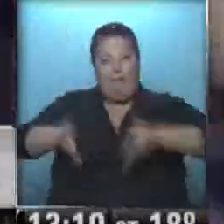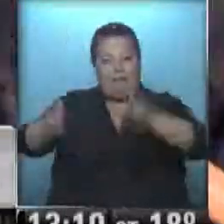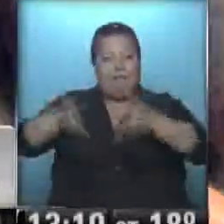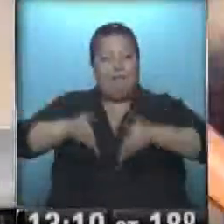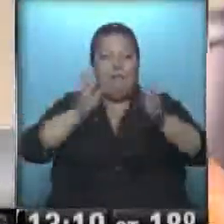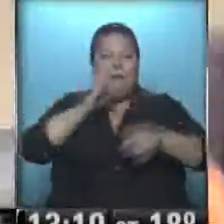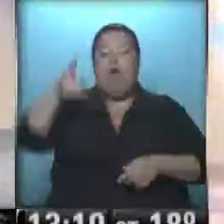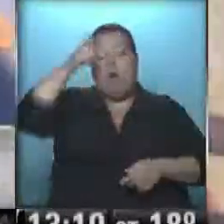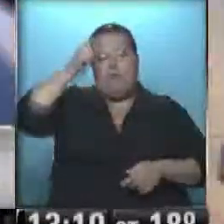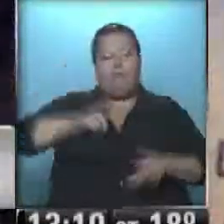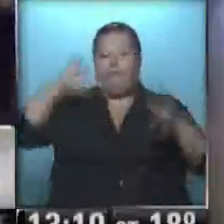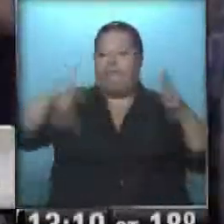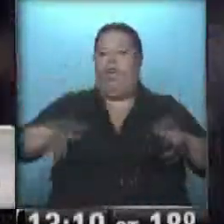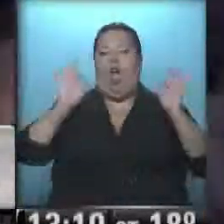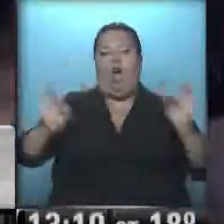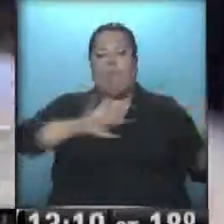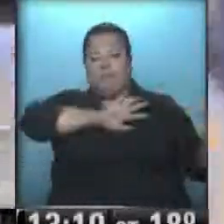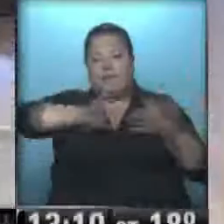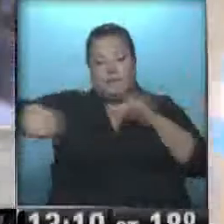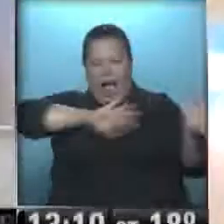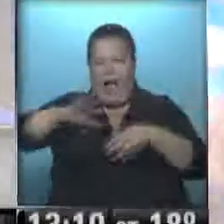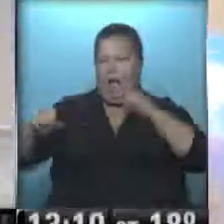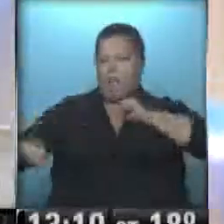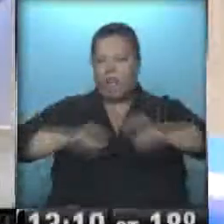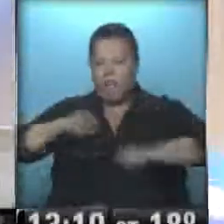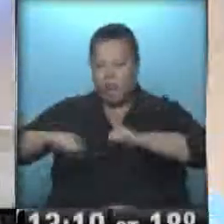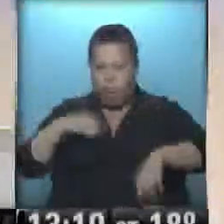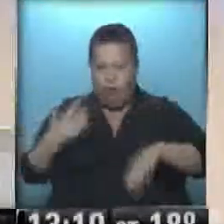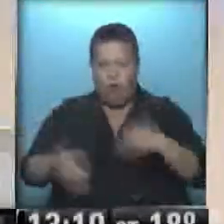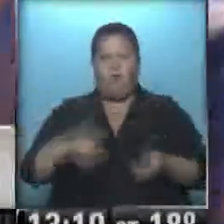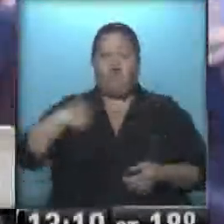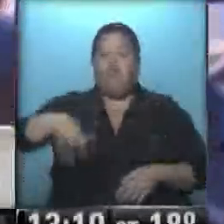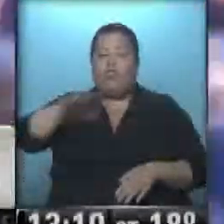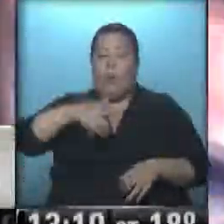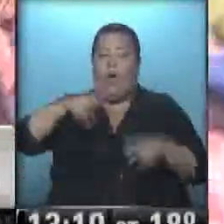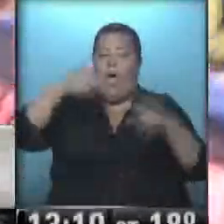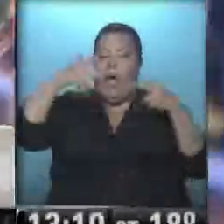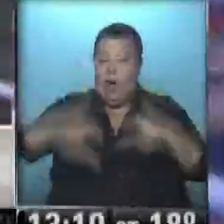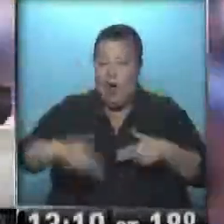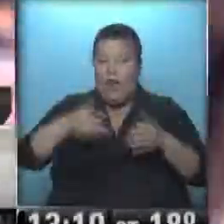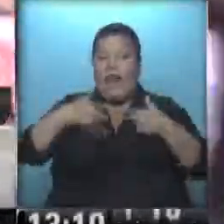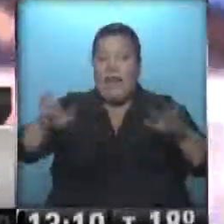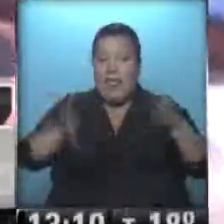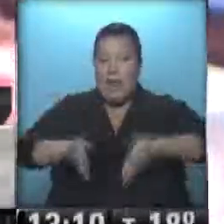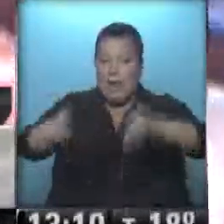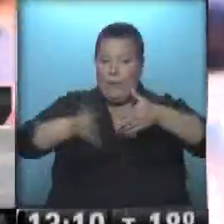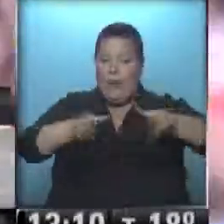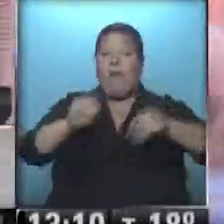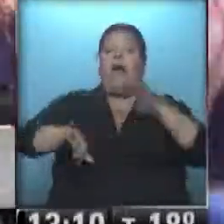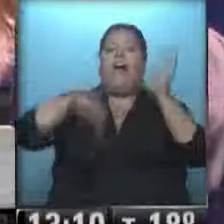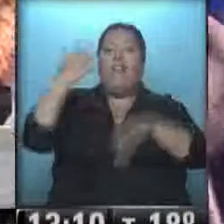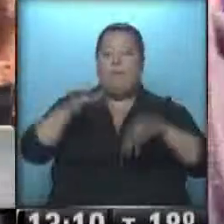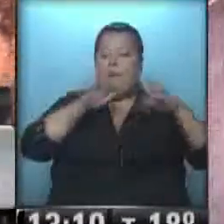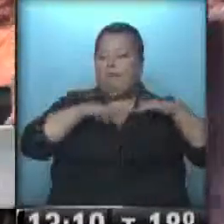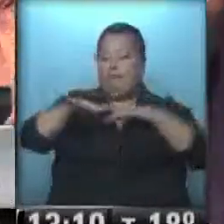pero la gendarmería interrumpió la totalidad para desalojar por la fuerza. Nosotros íbamos a hacer el corte dejando carriles libres para después hacer una